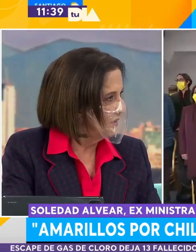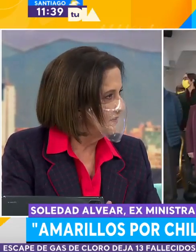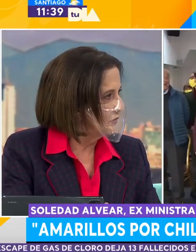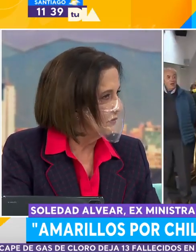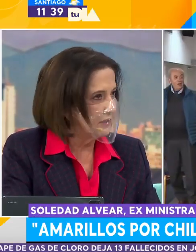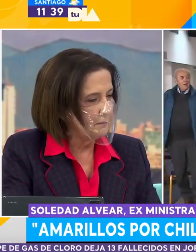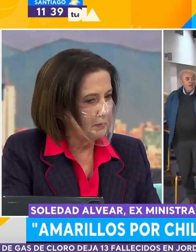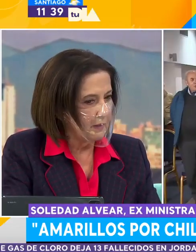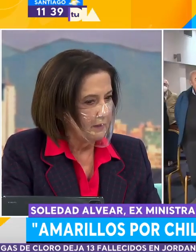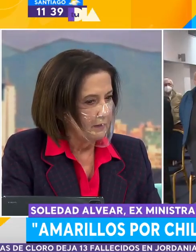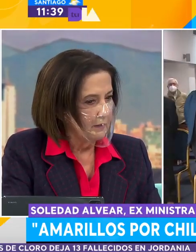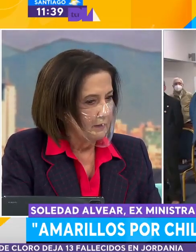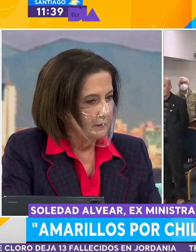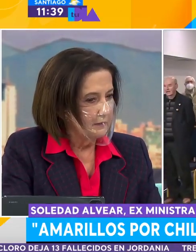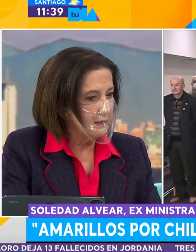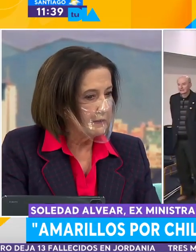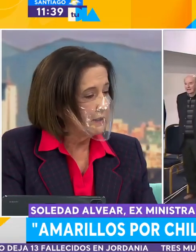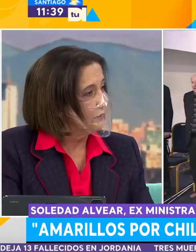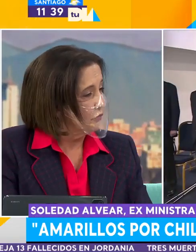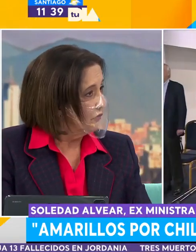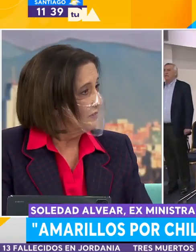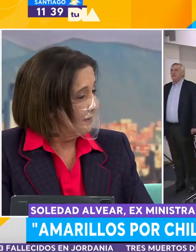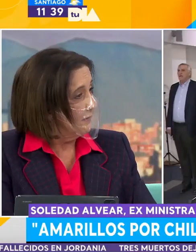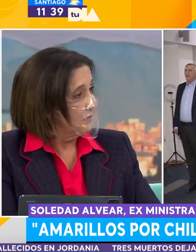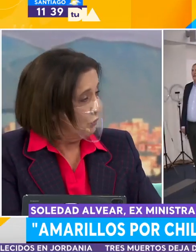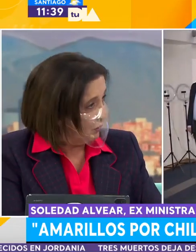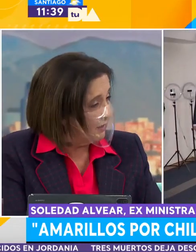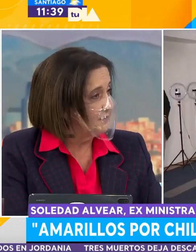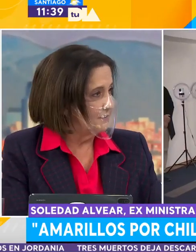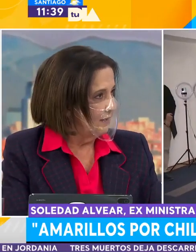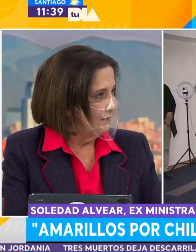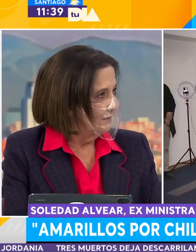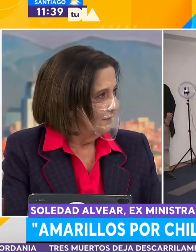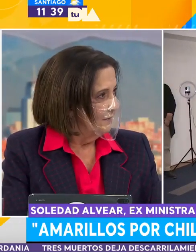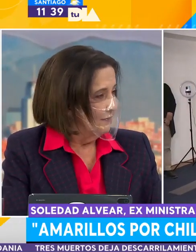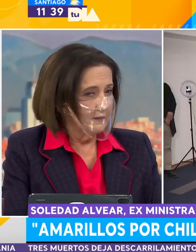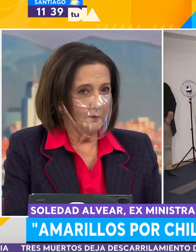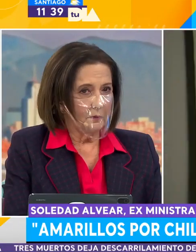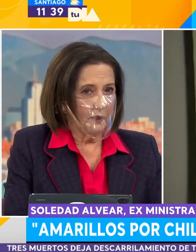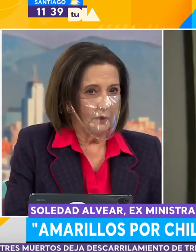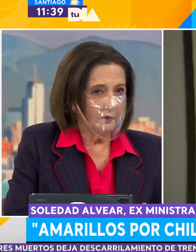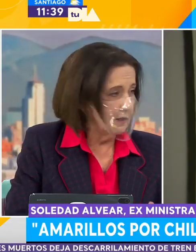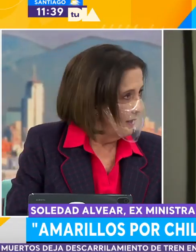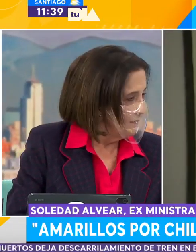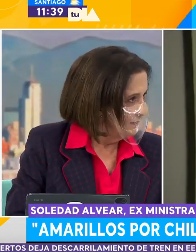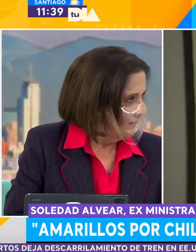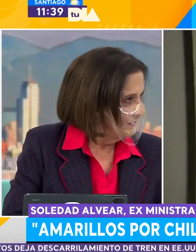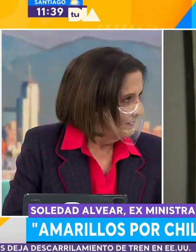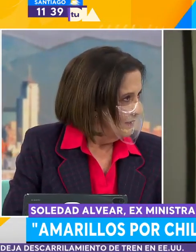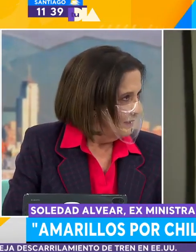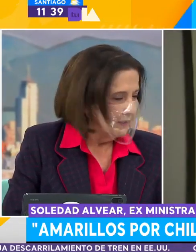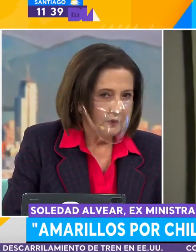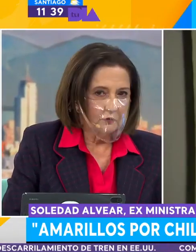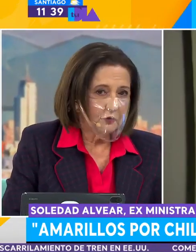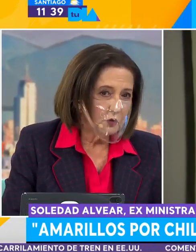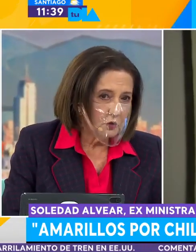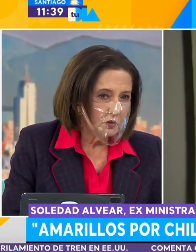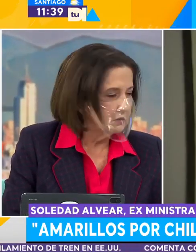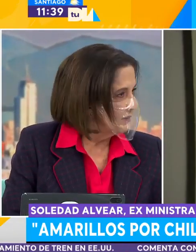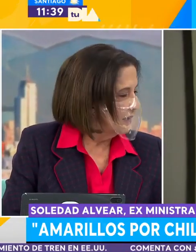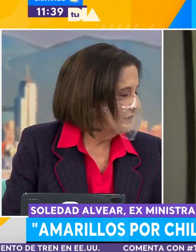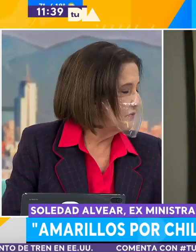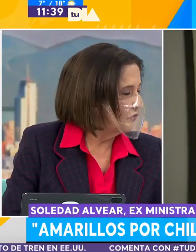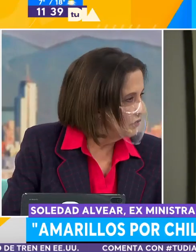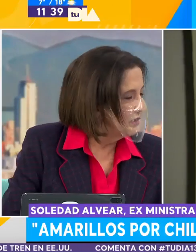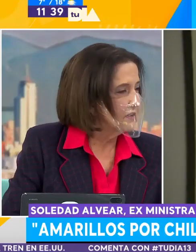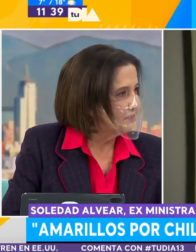de justicia contempla distintos sistemas de justicia que pueden crearse fruto